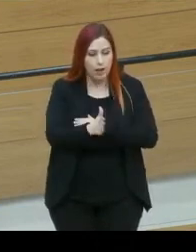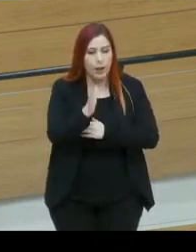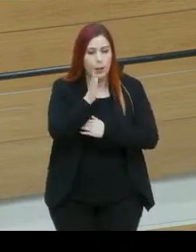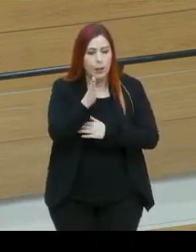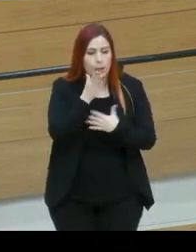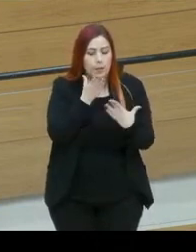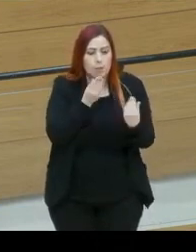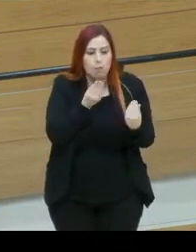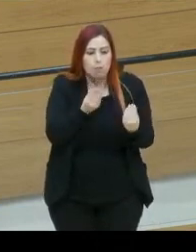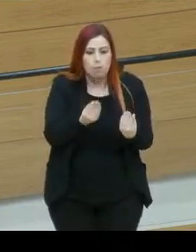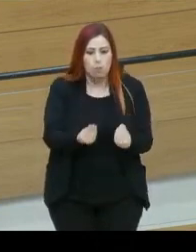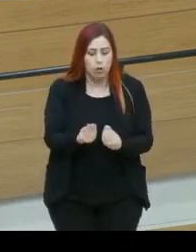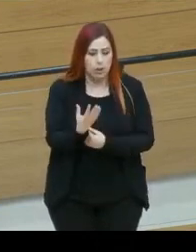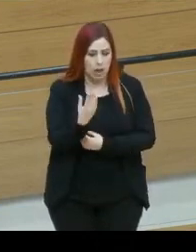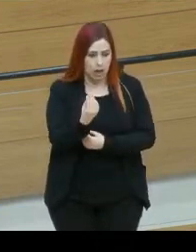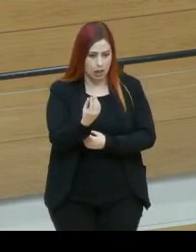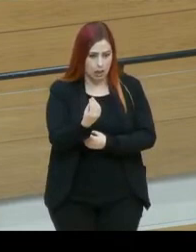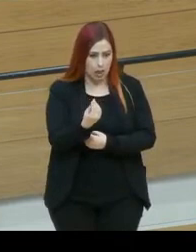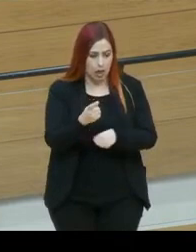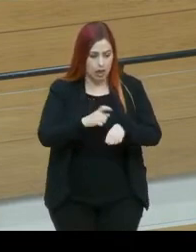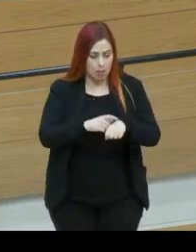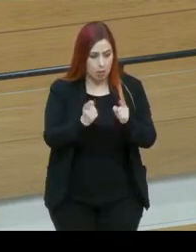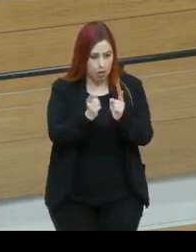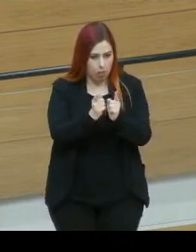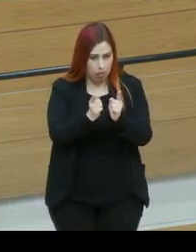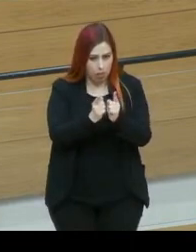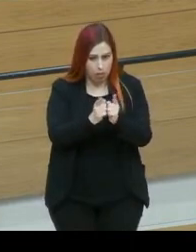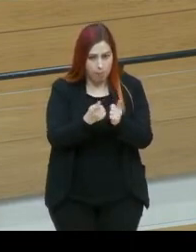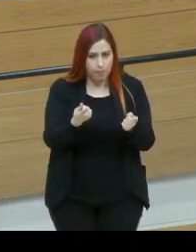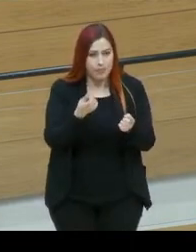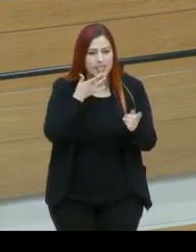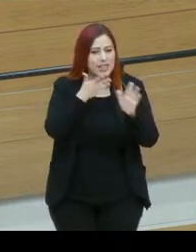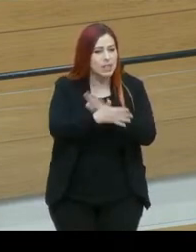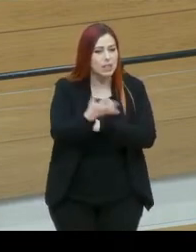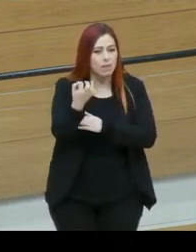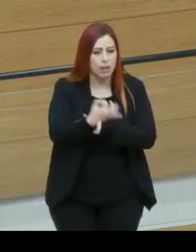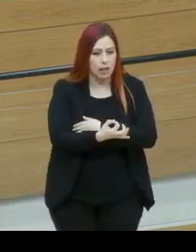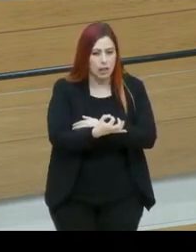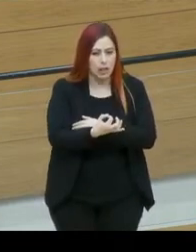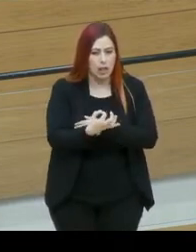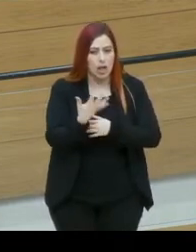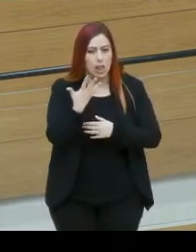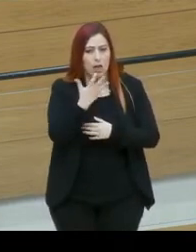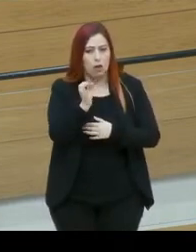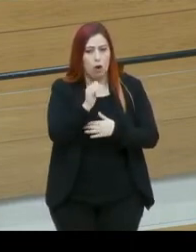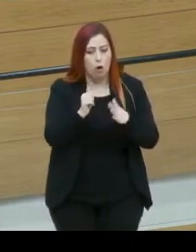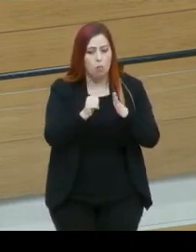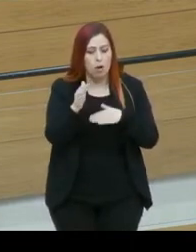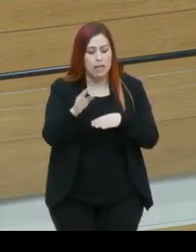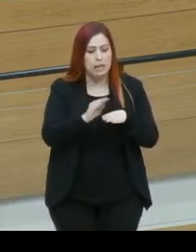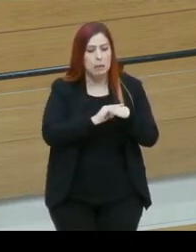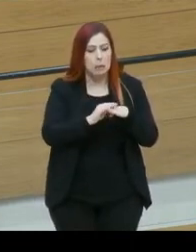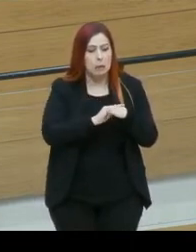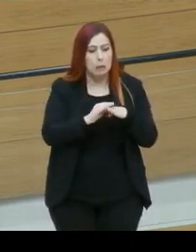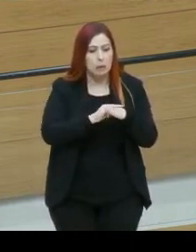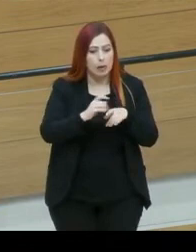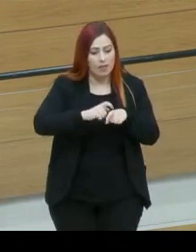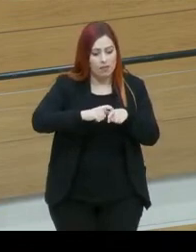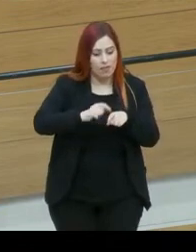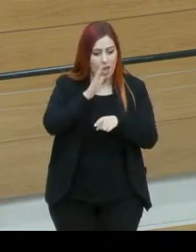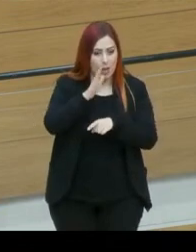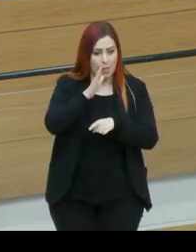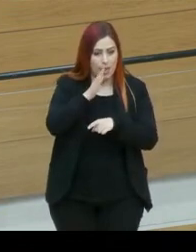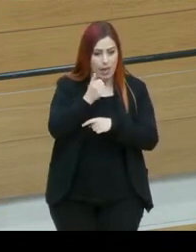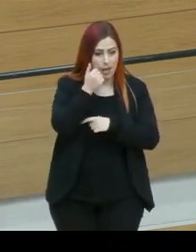mucha cantidad de alcohol y en muy poco tiempo, lo que se traduce en 5 más bebidas o copas en el caso de los chicos